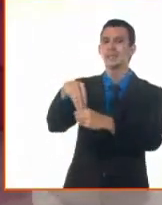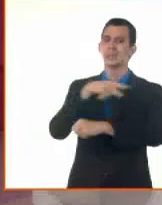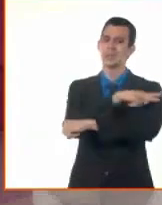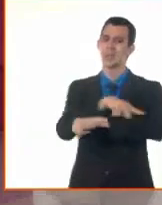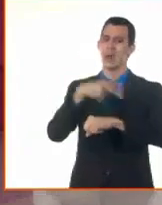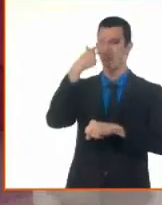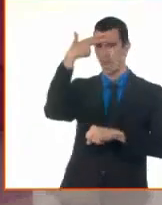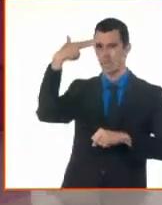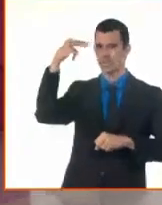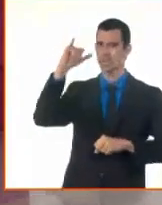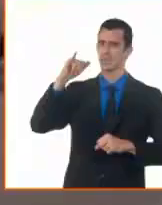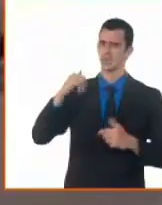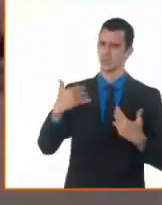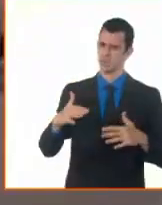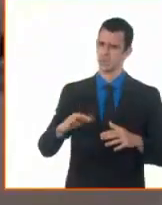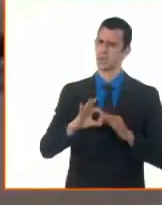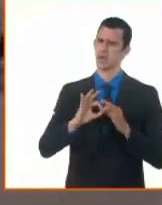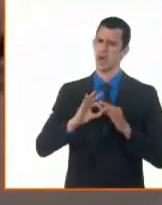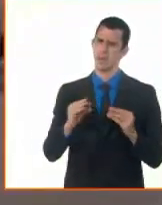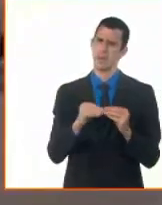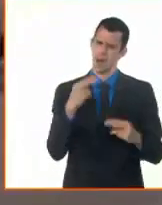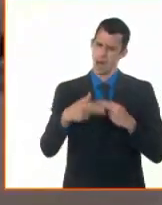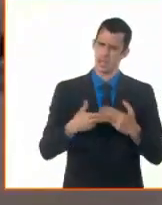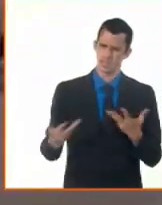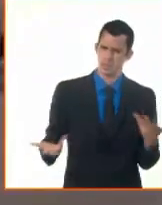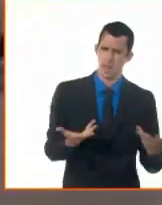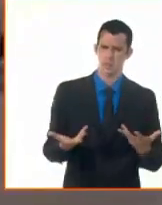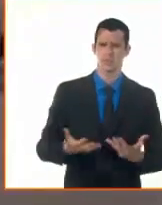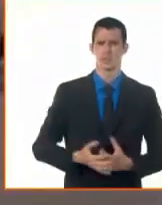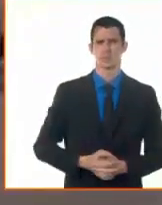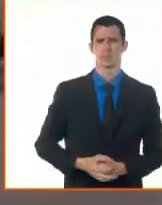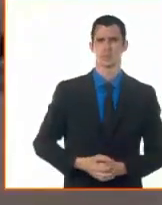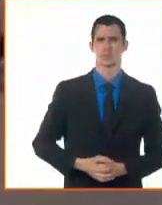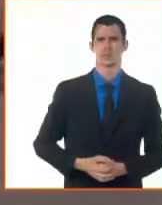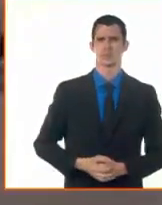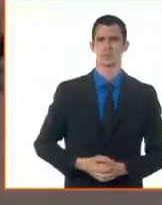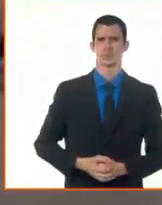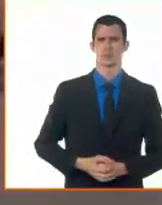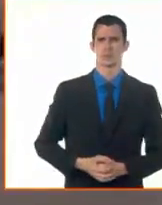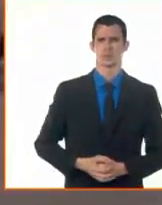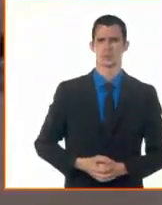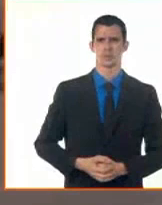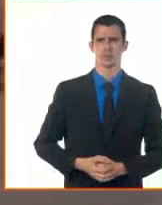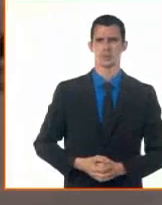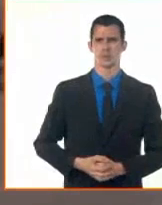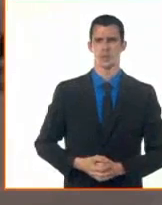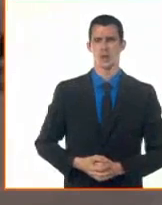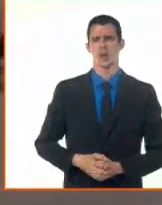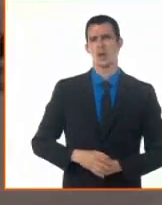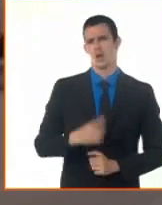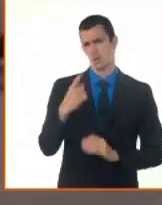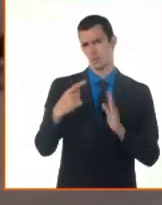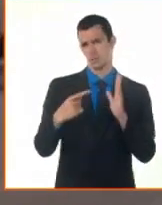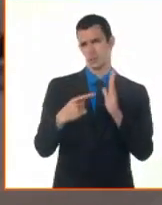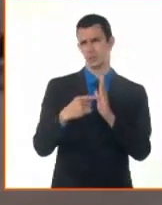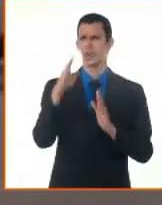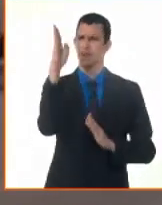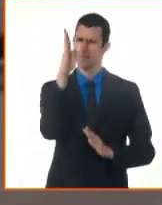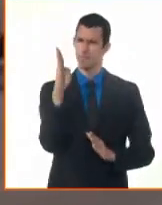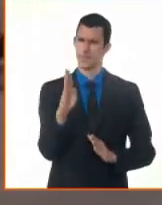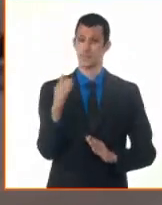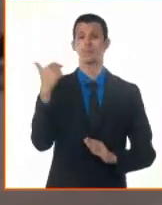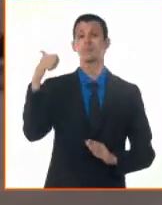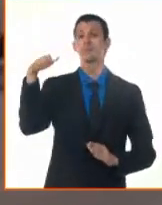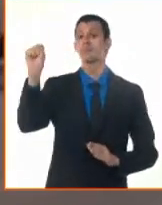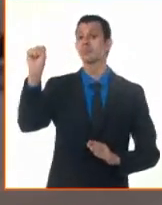ausencia de dos presidentes muy importantes en la región el de México el de Brasil deslució un poco la